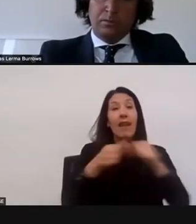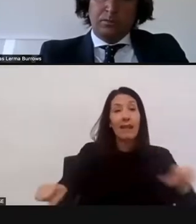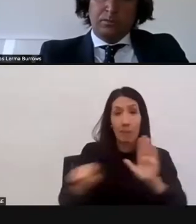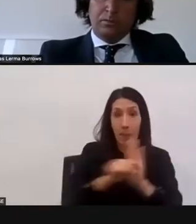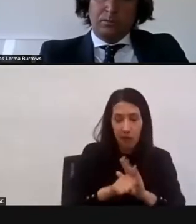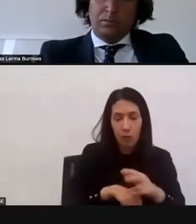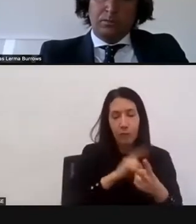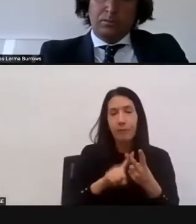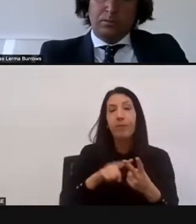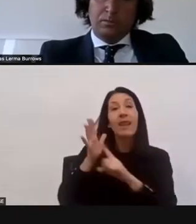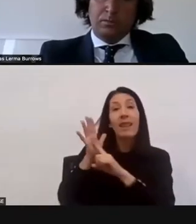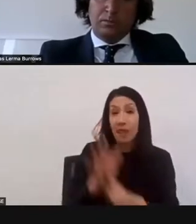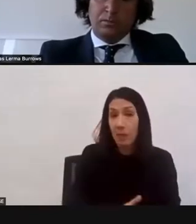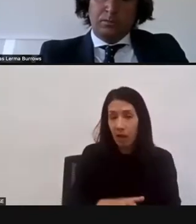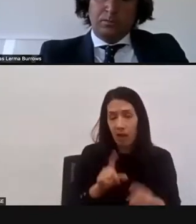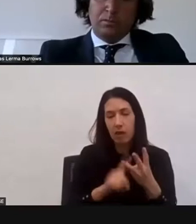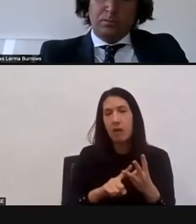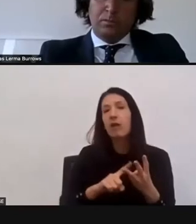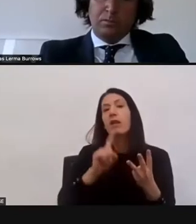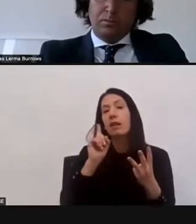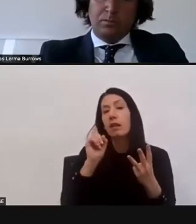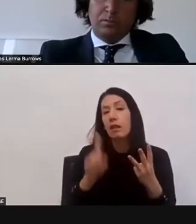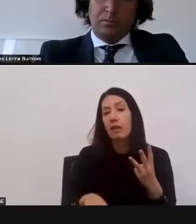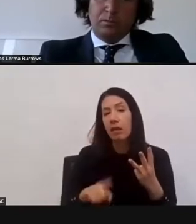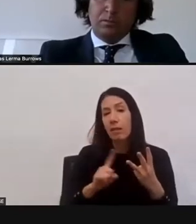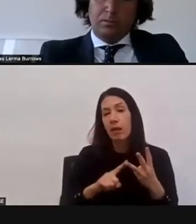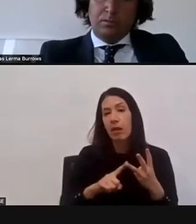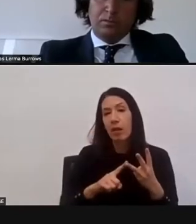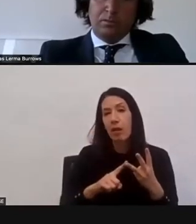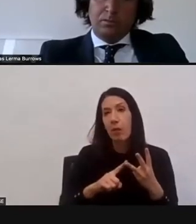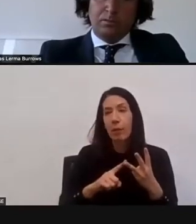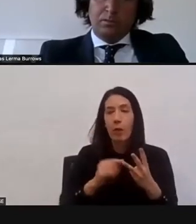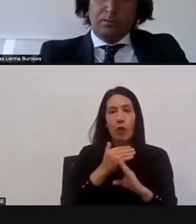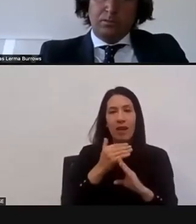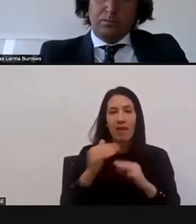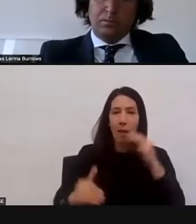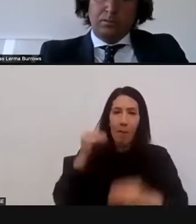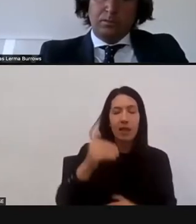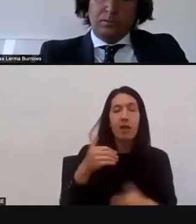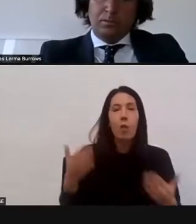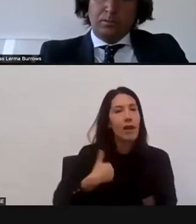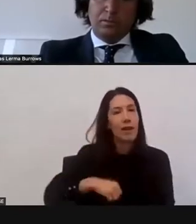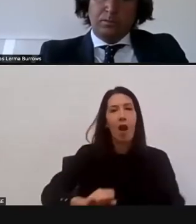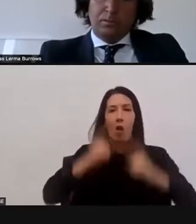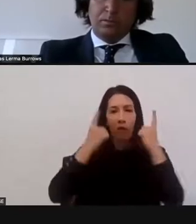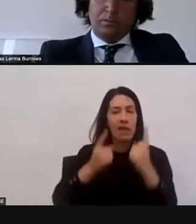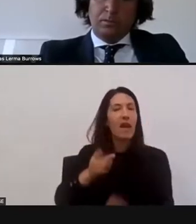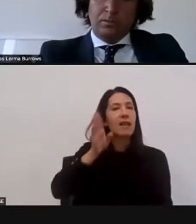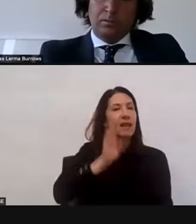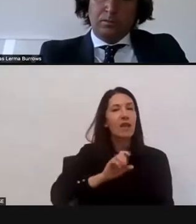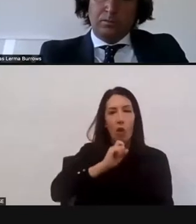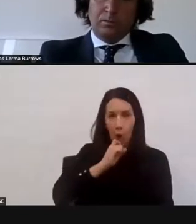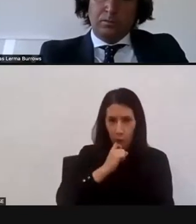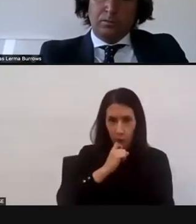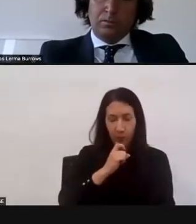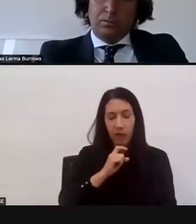la discriminación y en un grado más ya los delitos de odio. Otro factor que sí